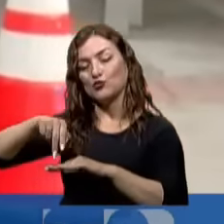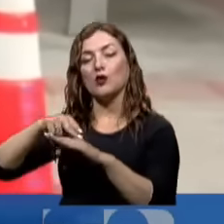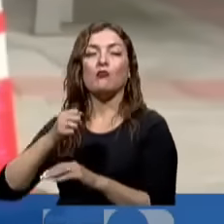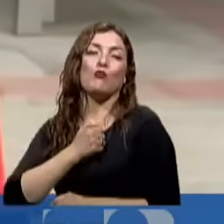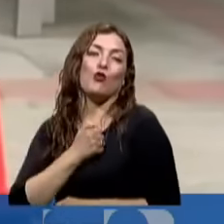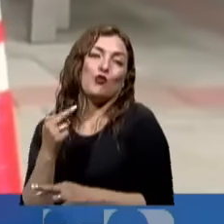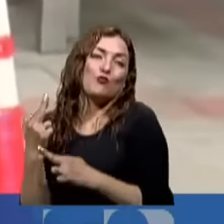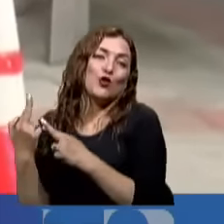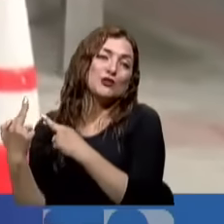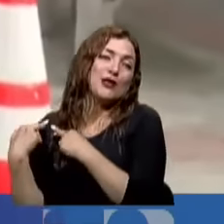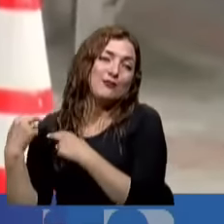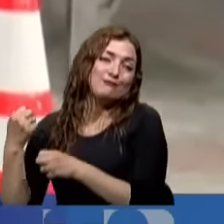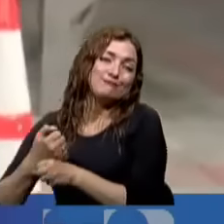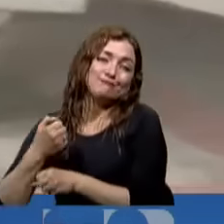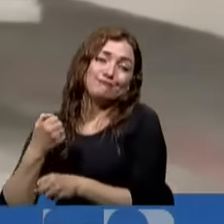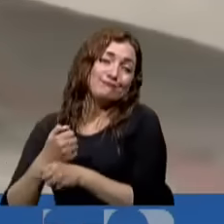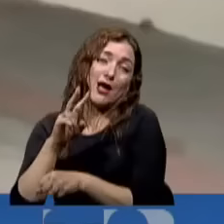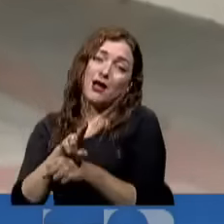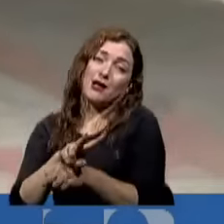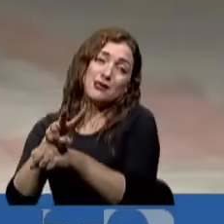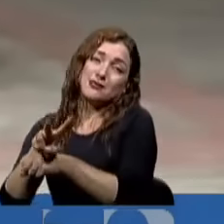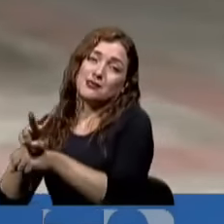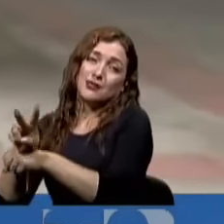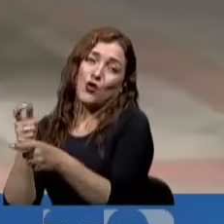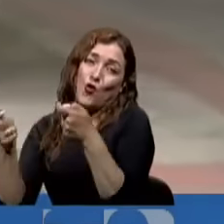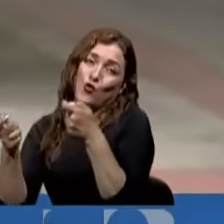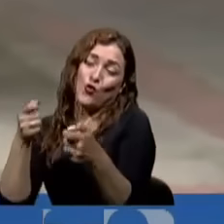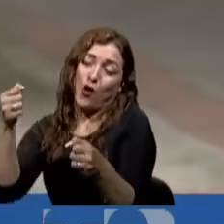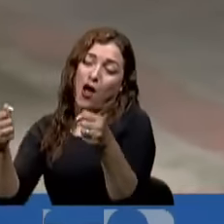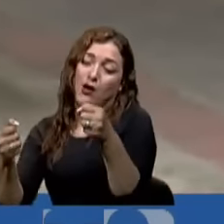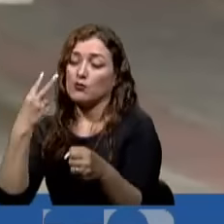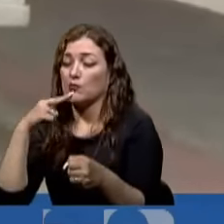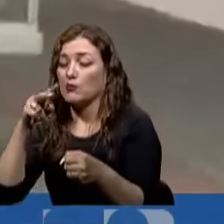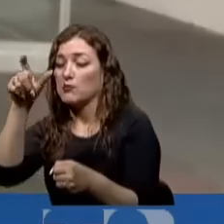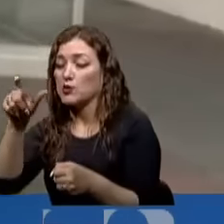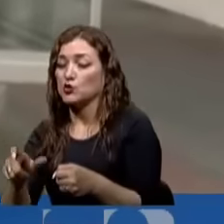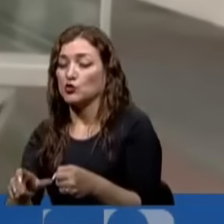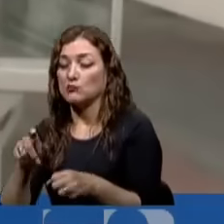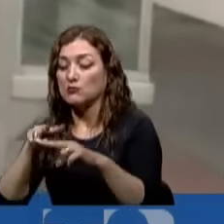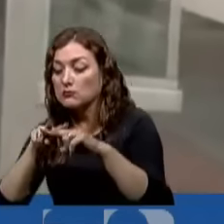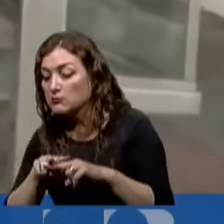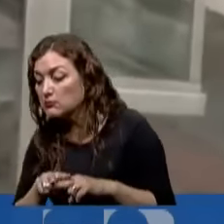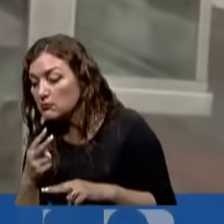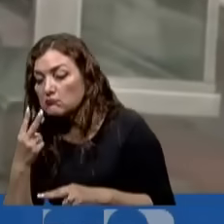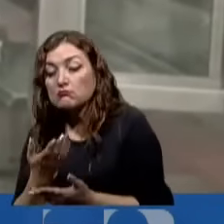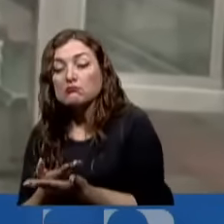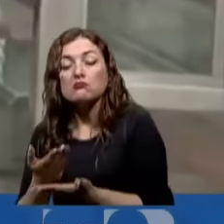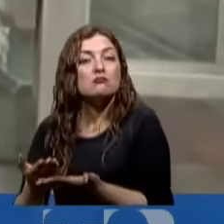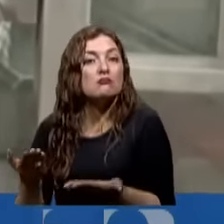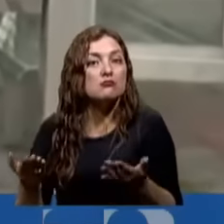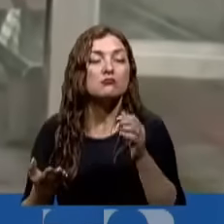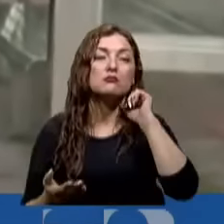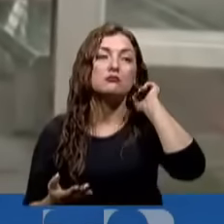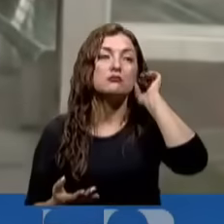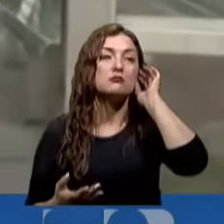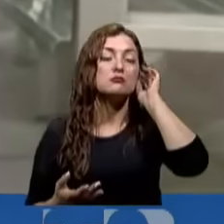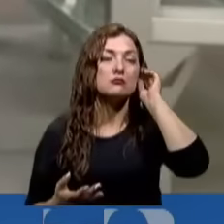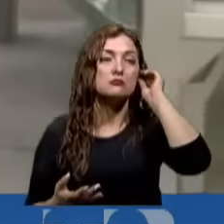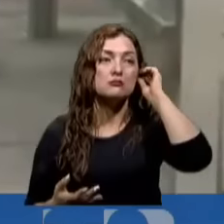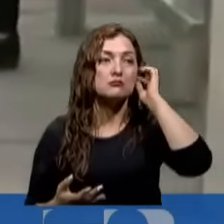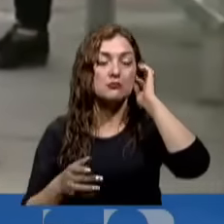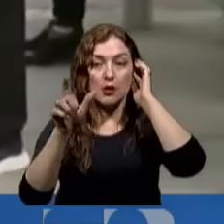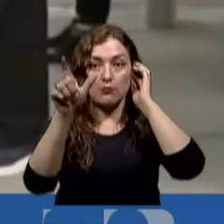trabajo, justamente es este de supervisar, controlar tanto el interior del vehículo y a las personas. Es importante que